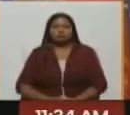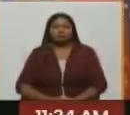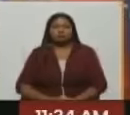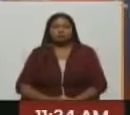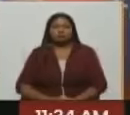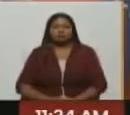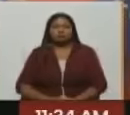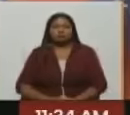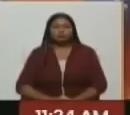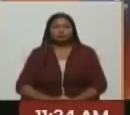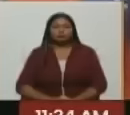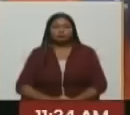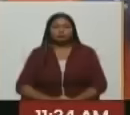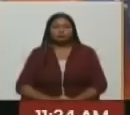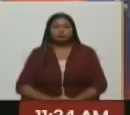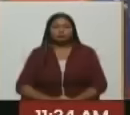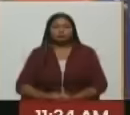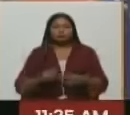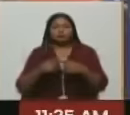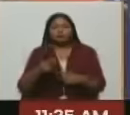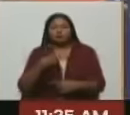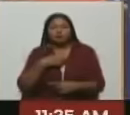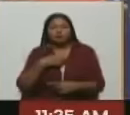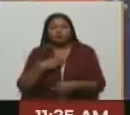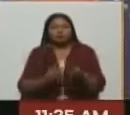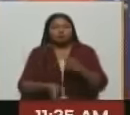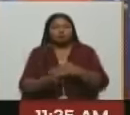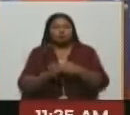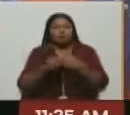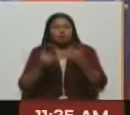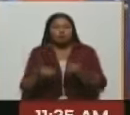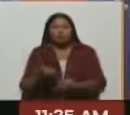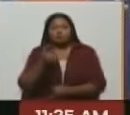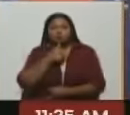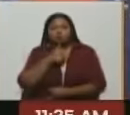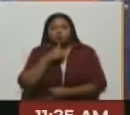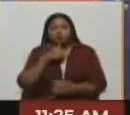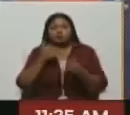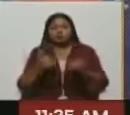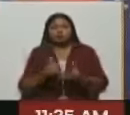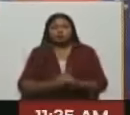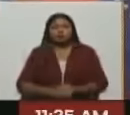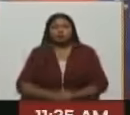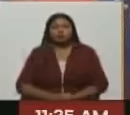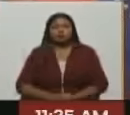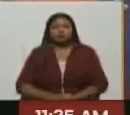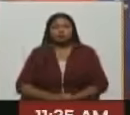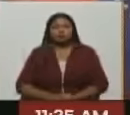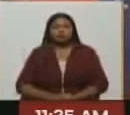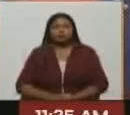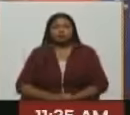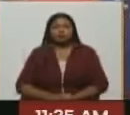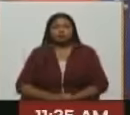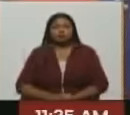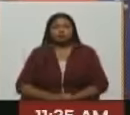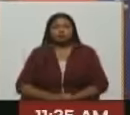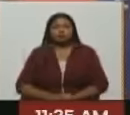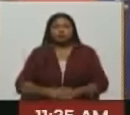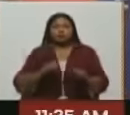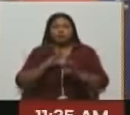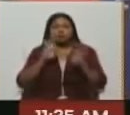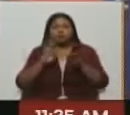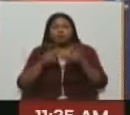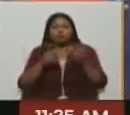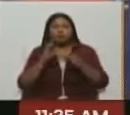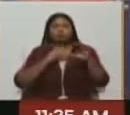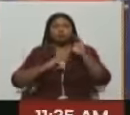Pero no podemos seguir nosotros soportando esas injurias de los